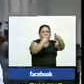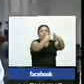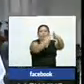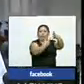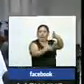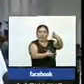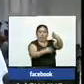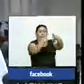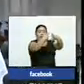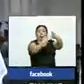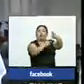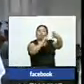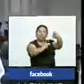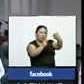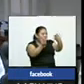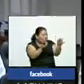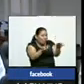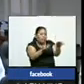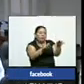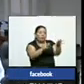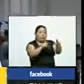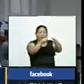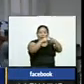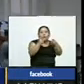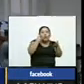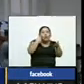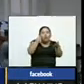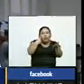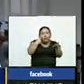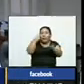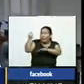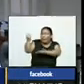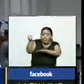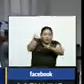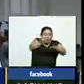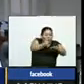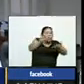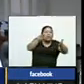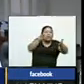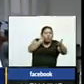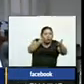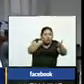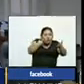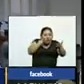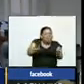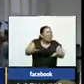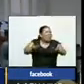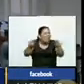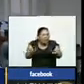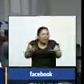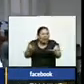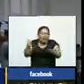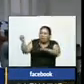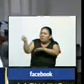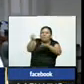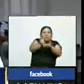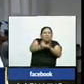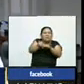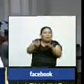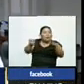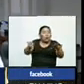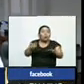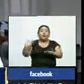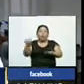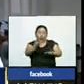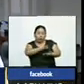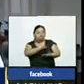establece la Constitución al respecto, que es de dónde van a proceder, de qué fuente procede el dinero. Que